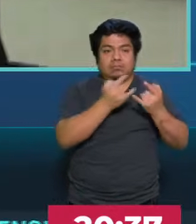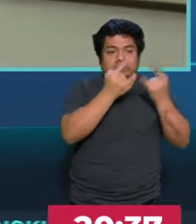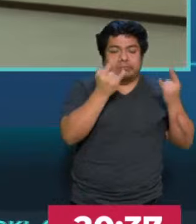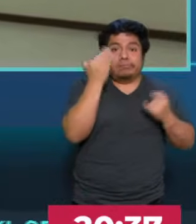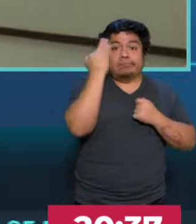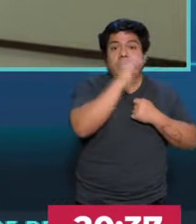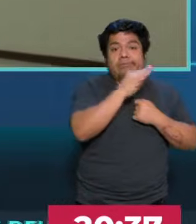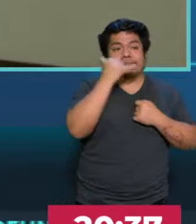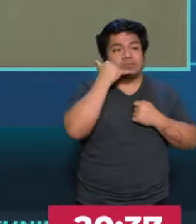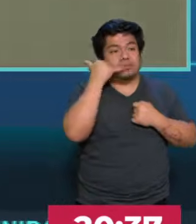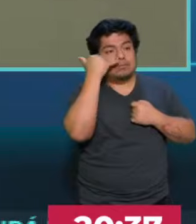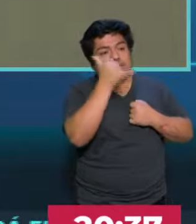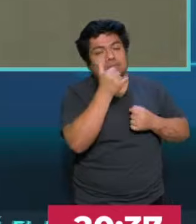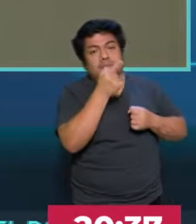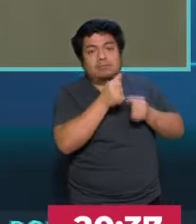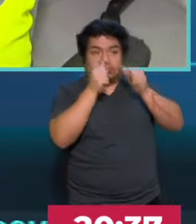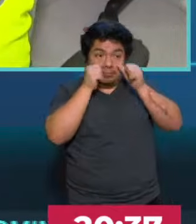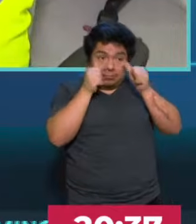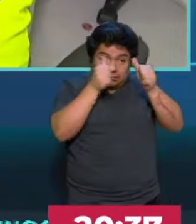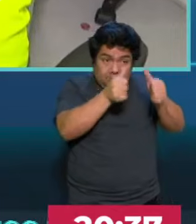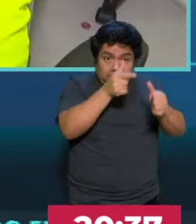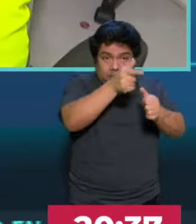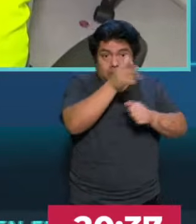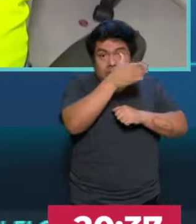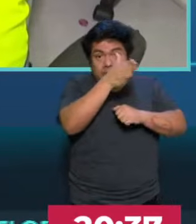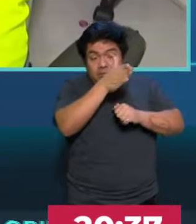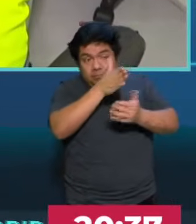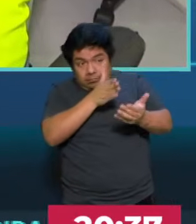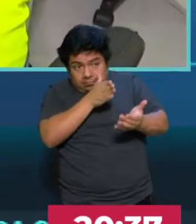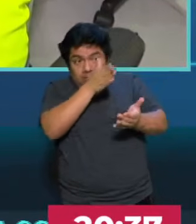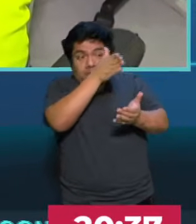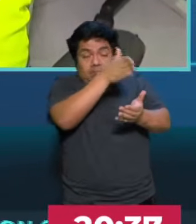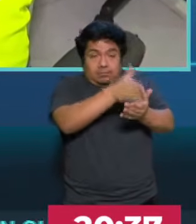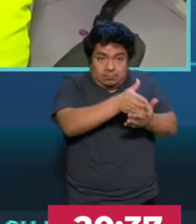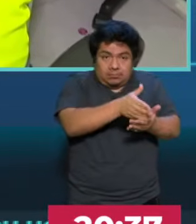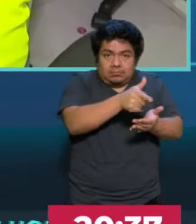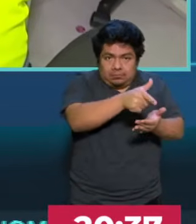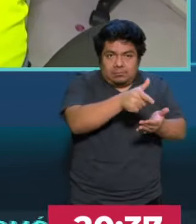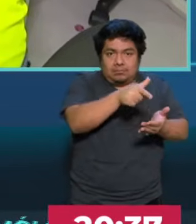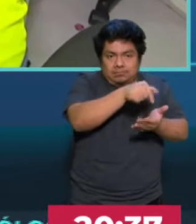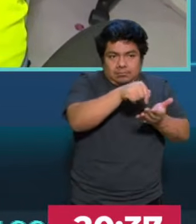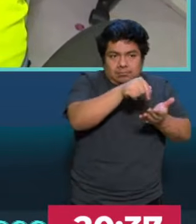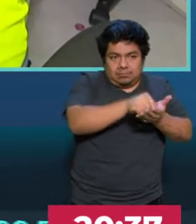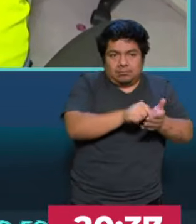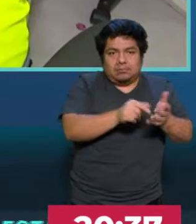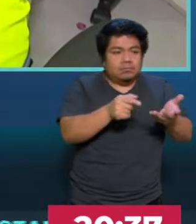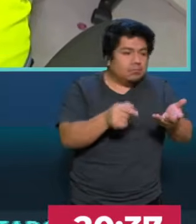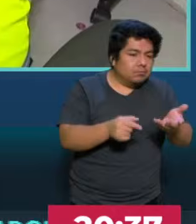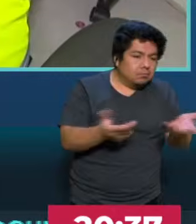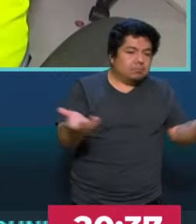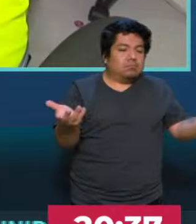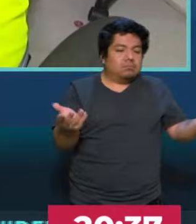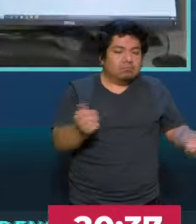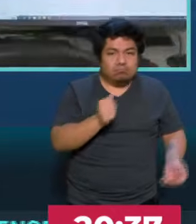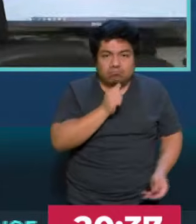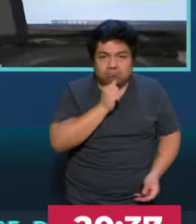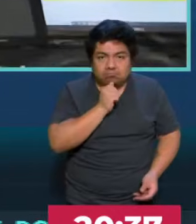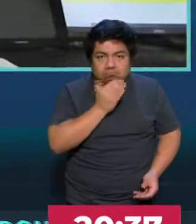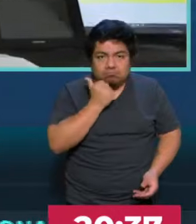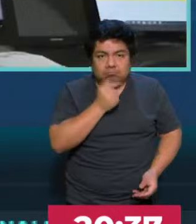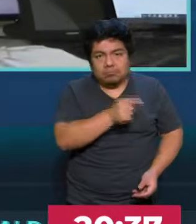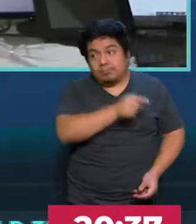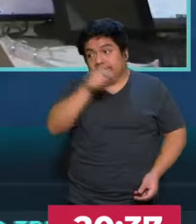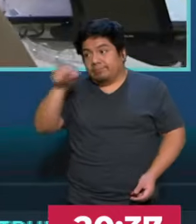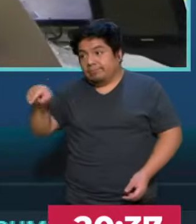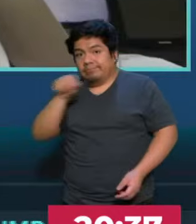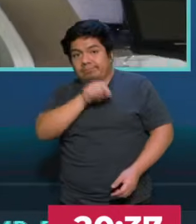llamó la ambulancia primero, fue enviada esa ambulancia a ese lugar para simplemente verificar que no había nada, al mismo